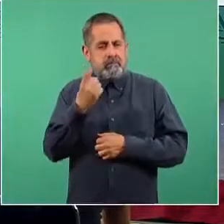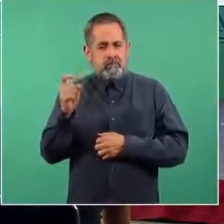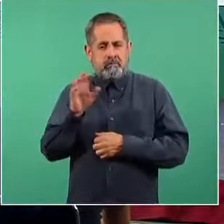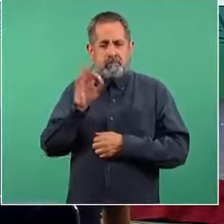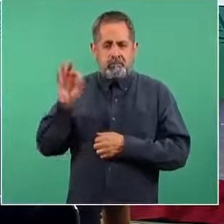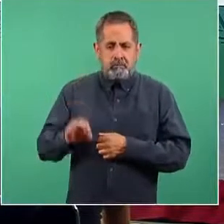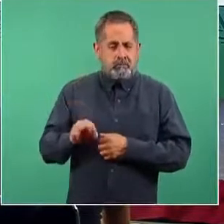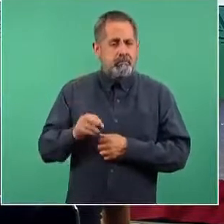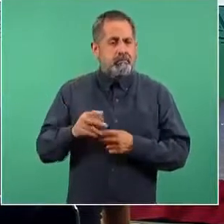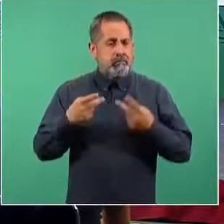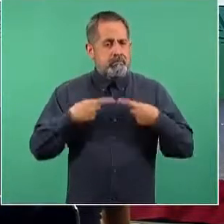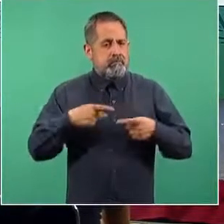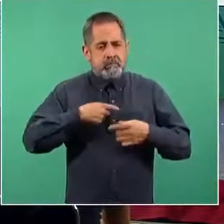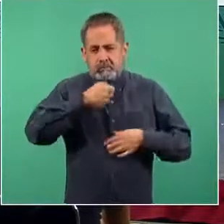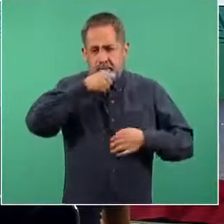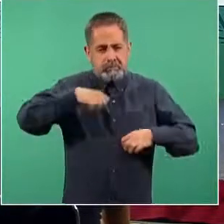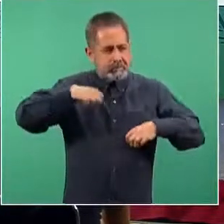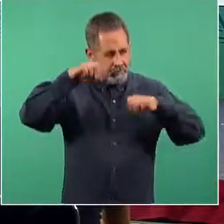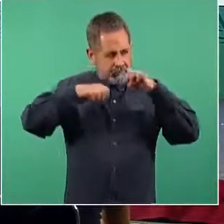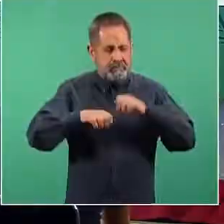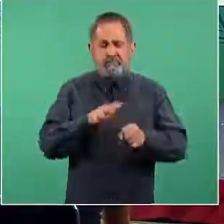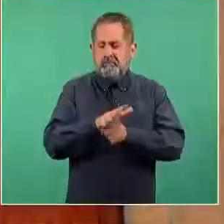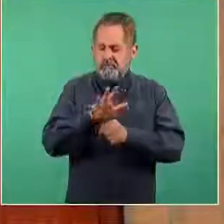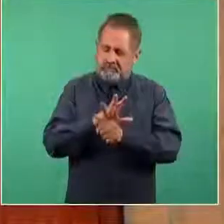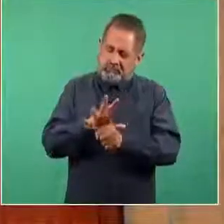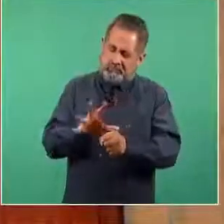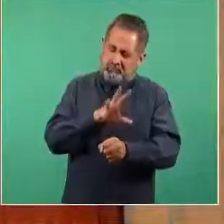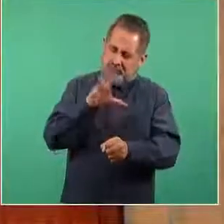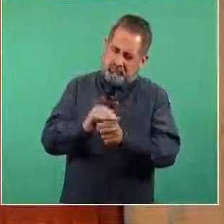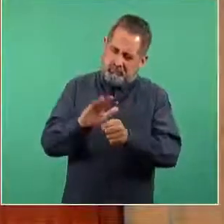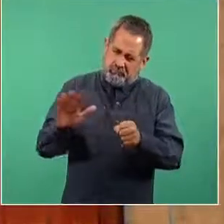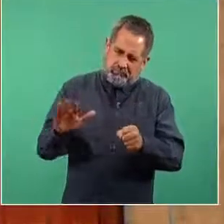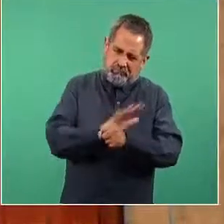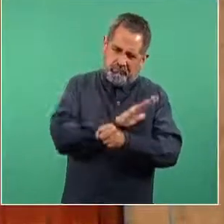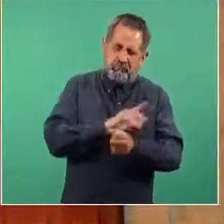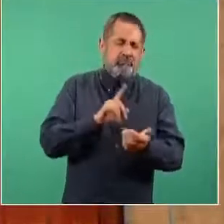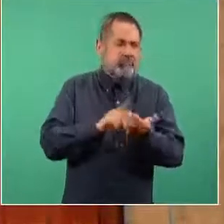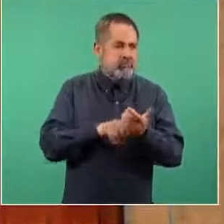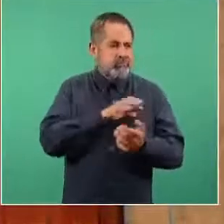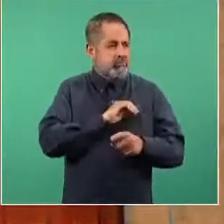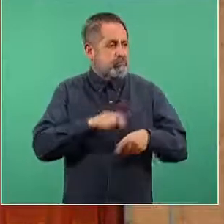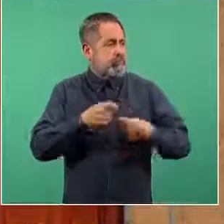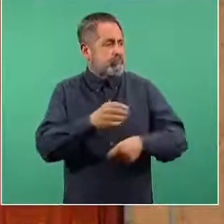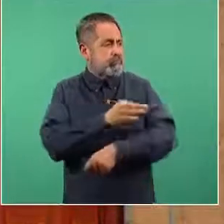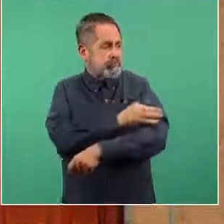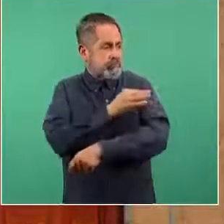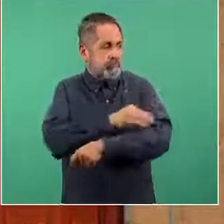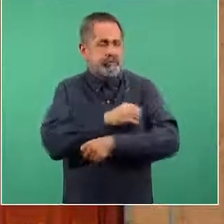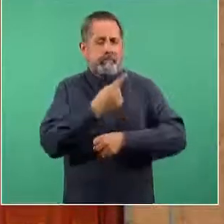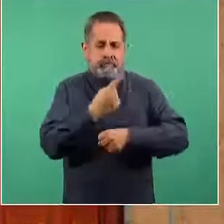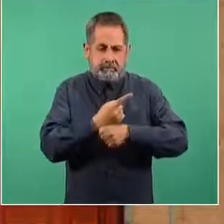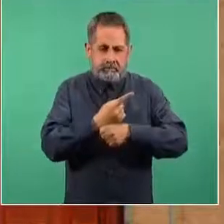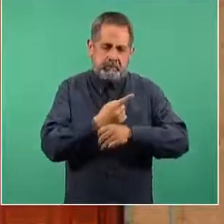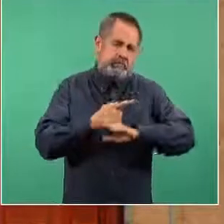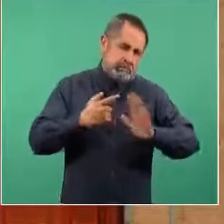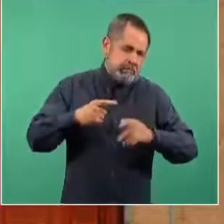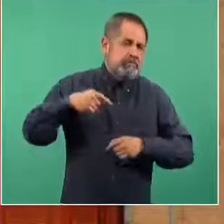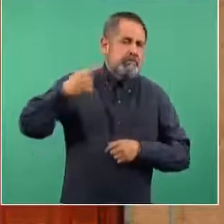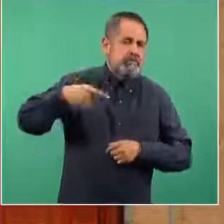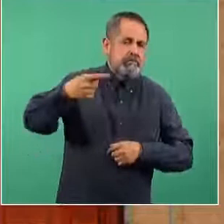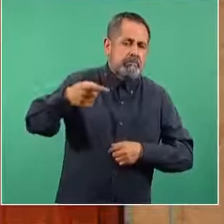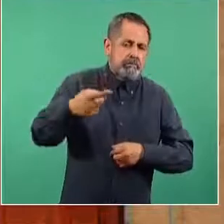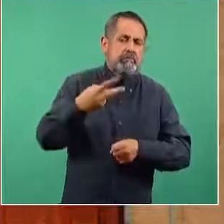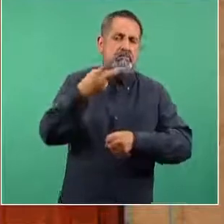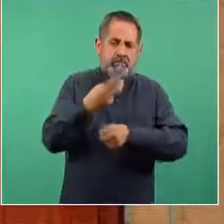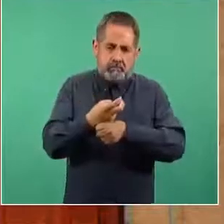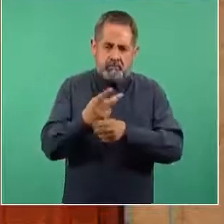100% de la población de adultos mayores con la primera dosis. Obviamente luego vendrán las segundas dosis, pero con